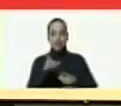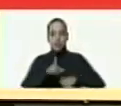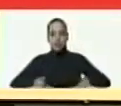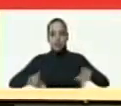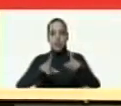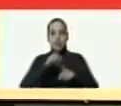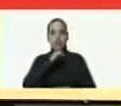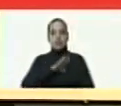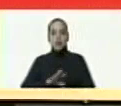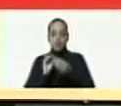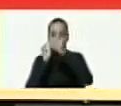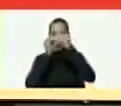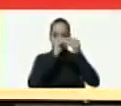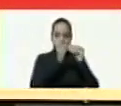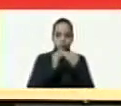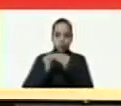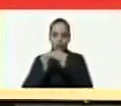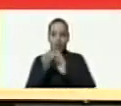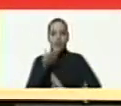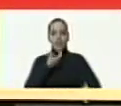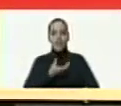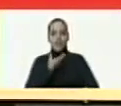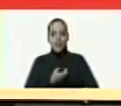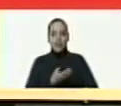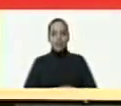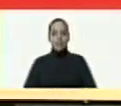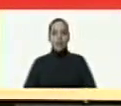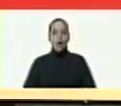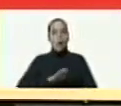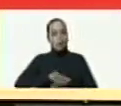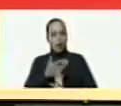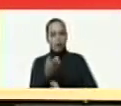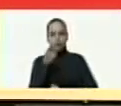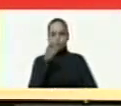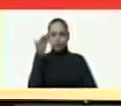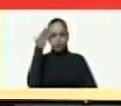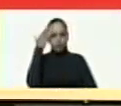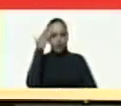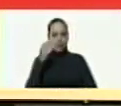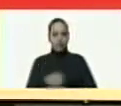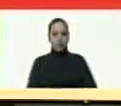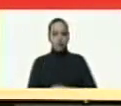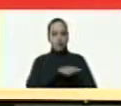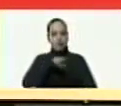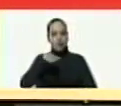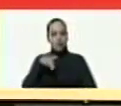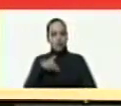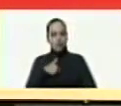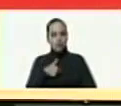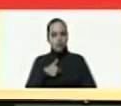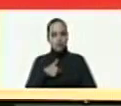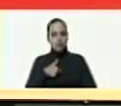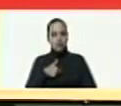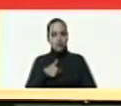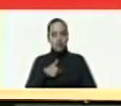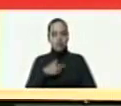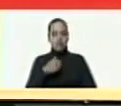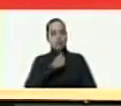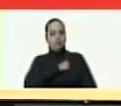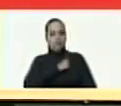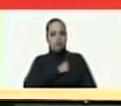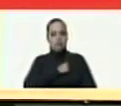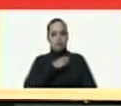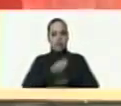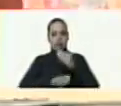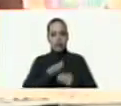están adornados por la Navidad, porque ustedes saben que nosotros, cristianos como somos,